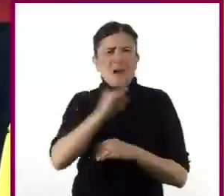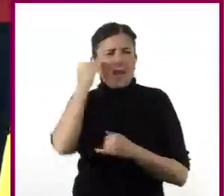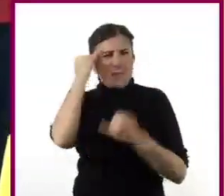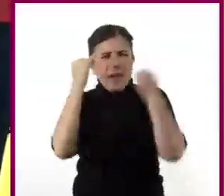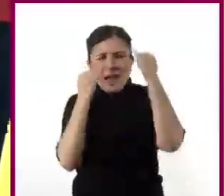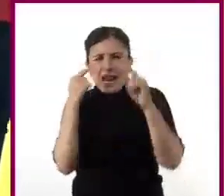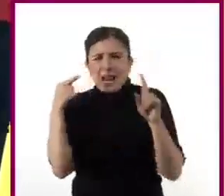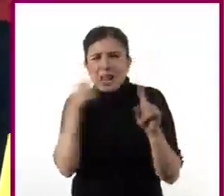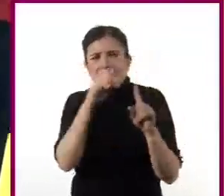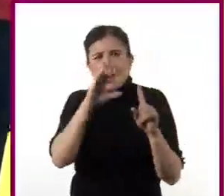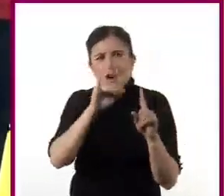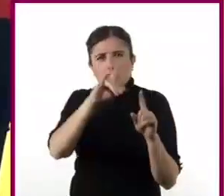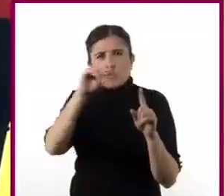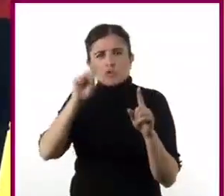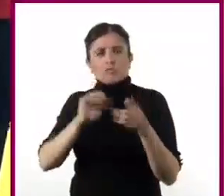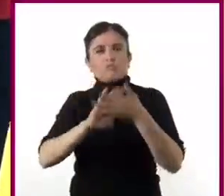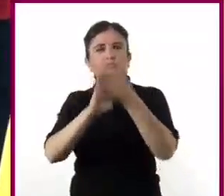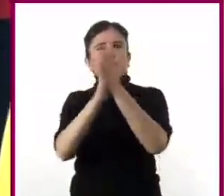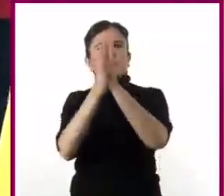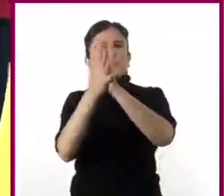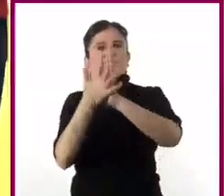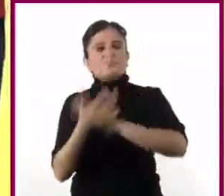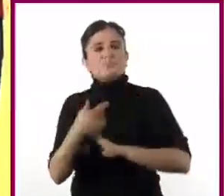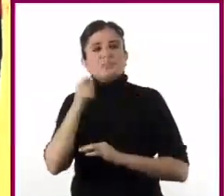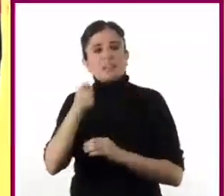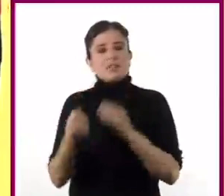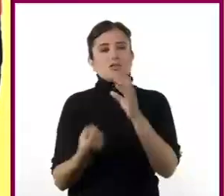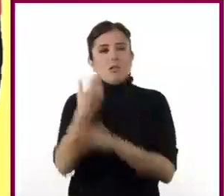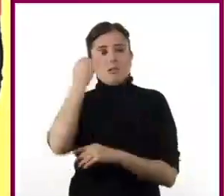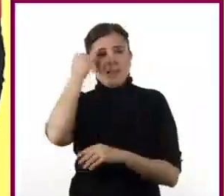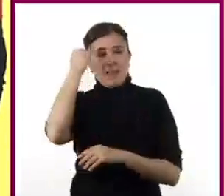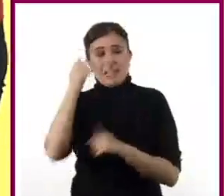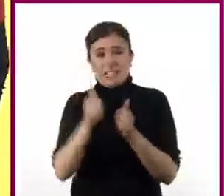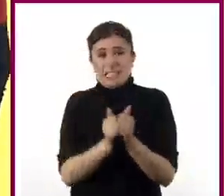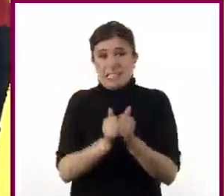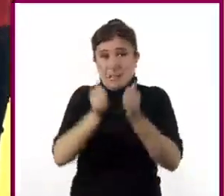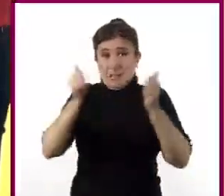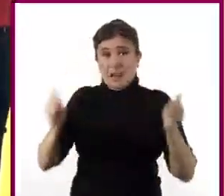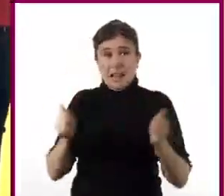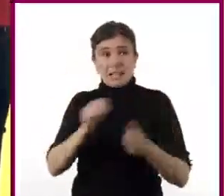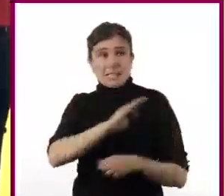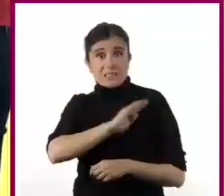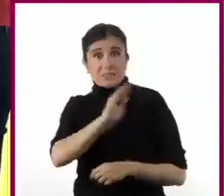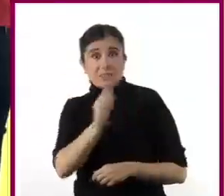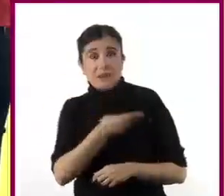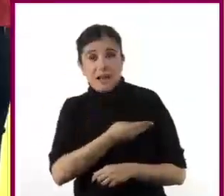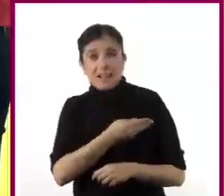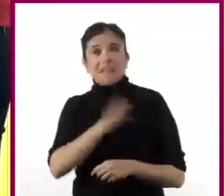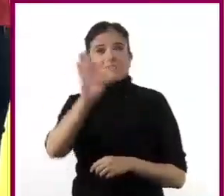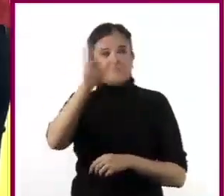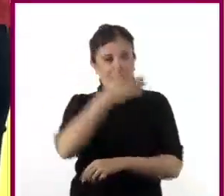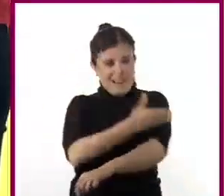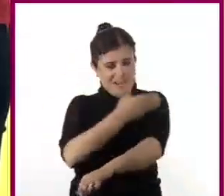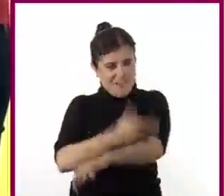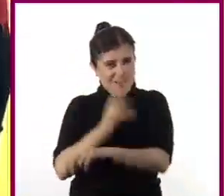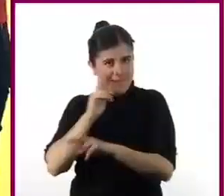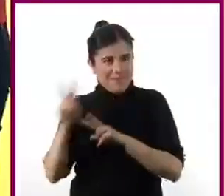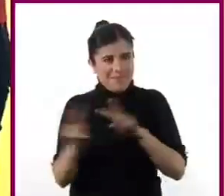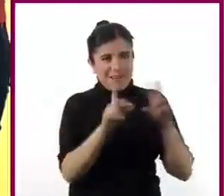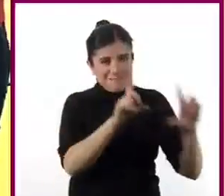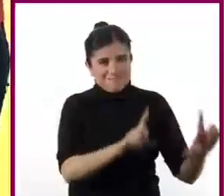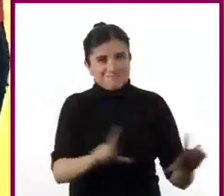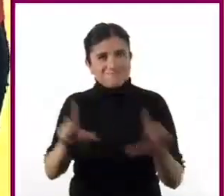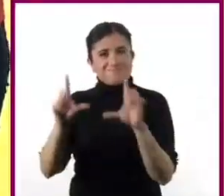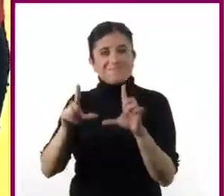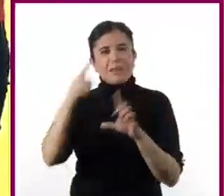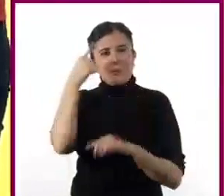criollos las convertirían en causa de la naciente idea de separarse de España. Acompáñenos a ver el siguiente segmento